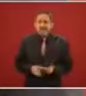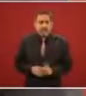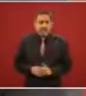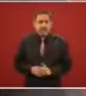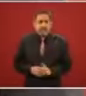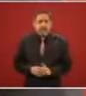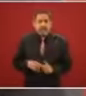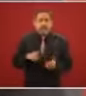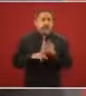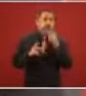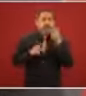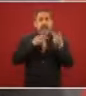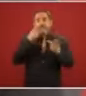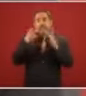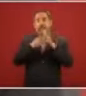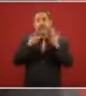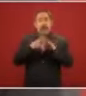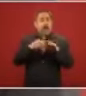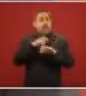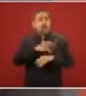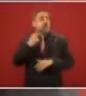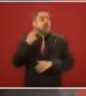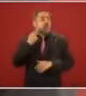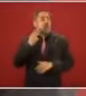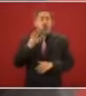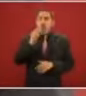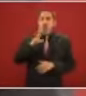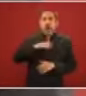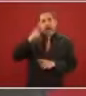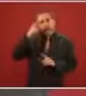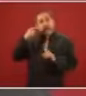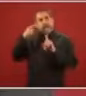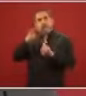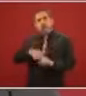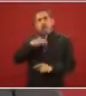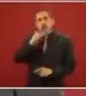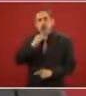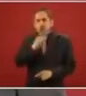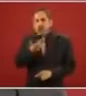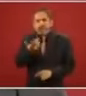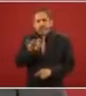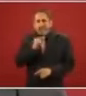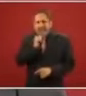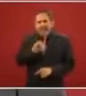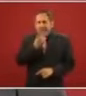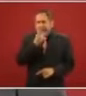En el discurso político no estaba el tema de la corrupción.